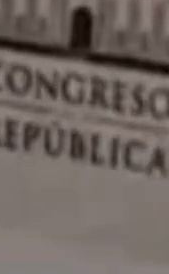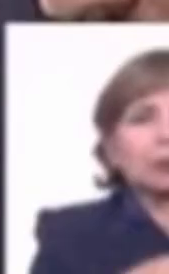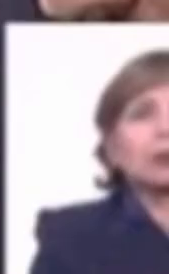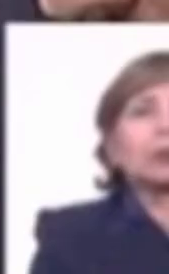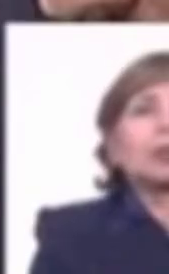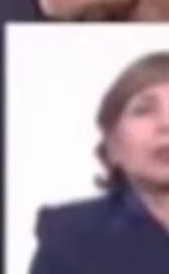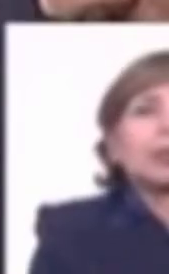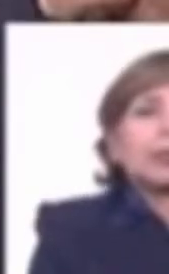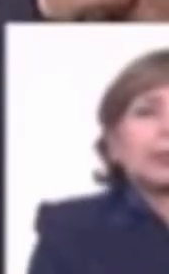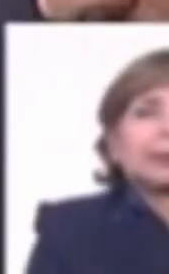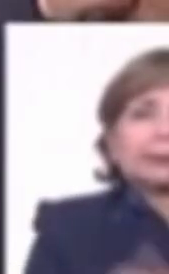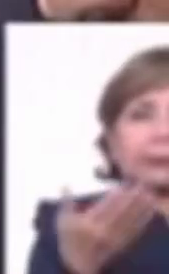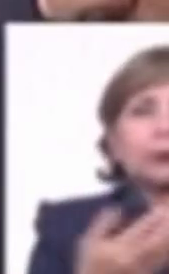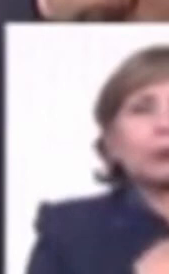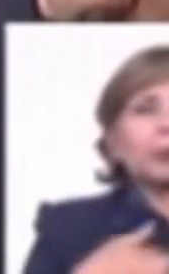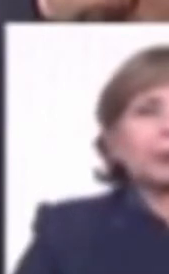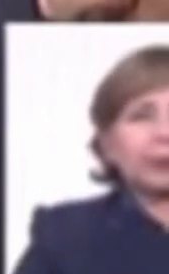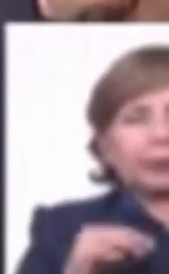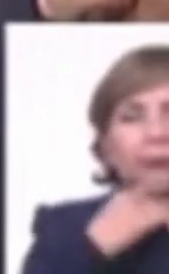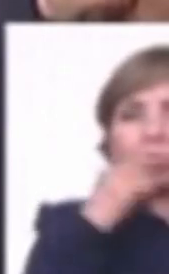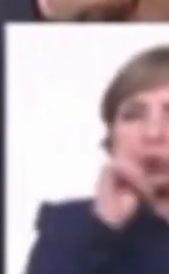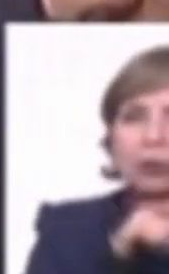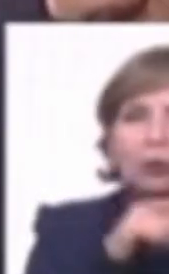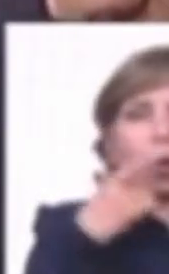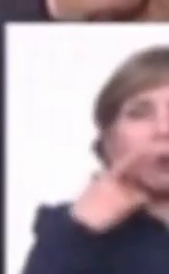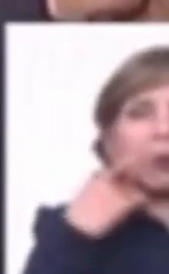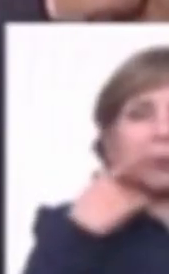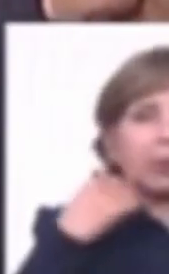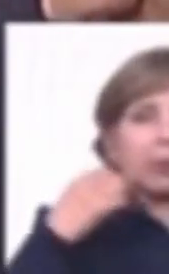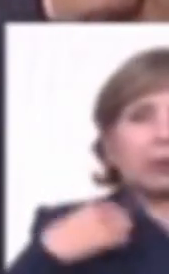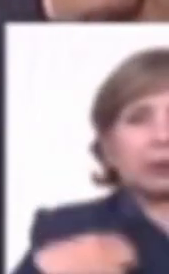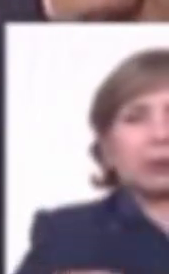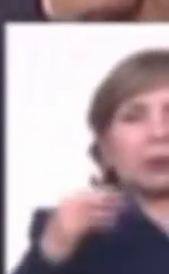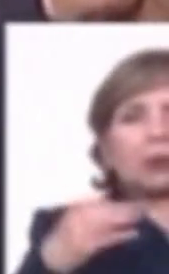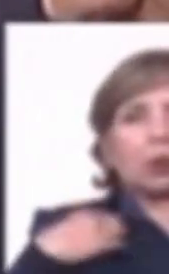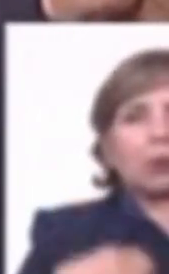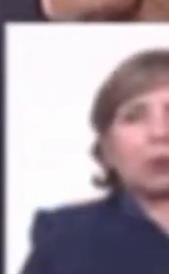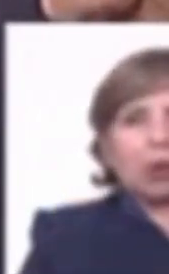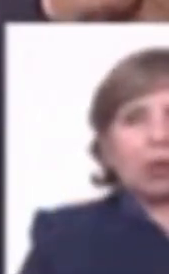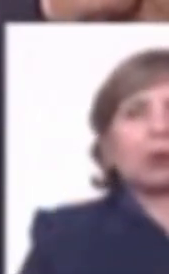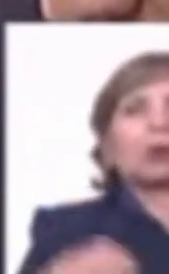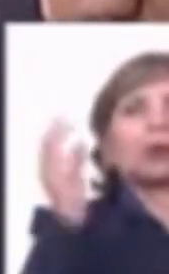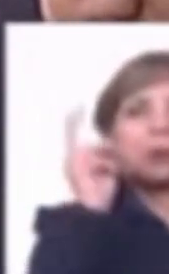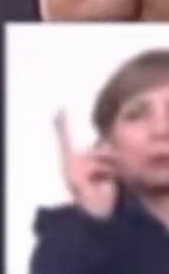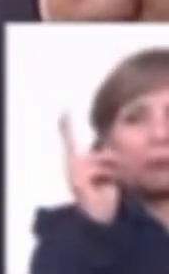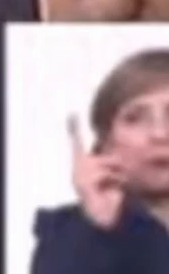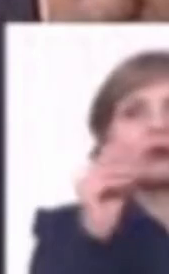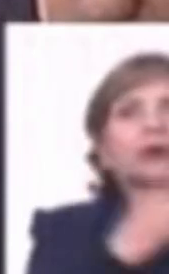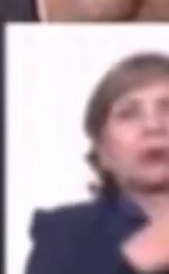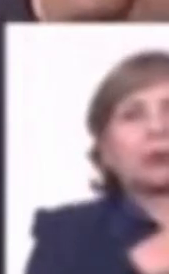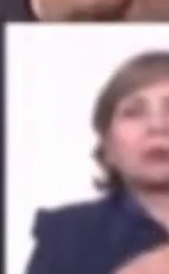hecho otros gobiernos señor primer usted como hombre de derecho como abogado también catedrático